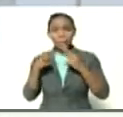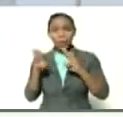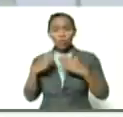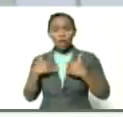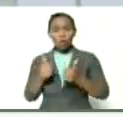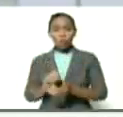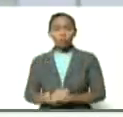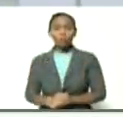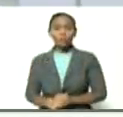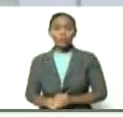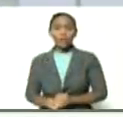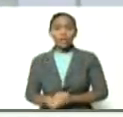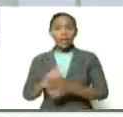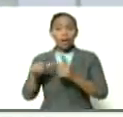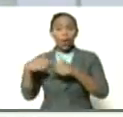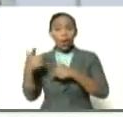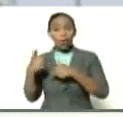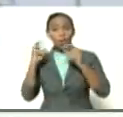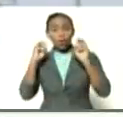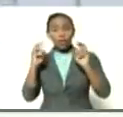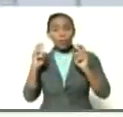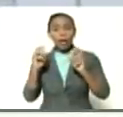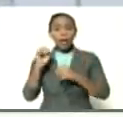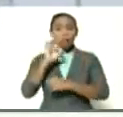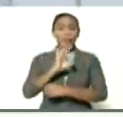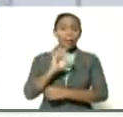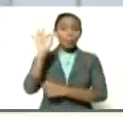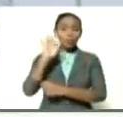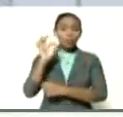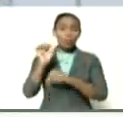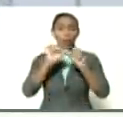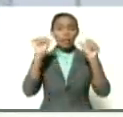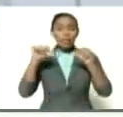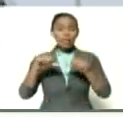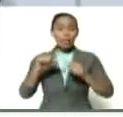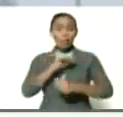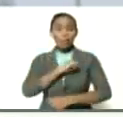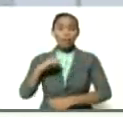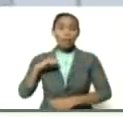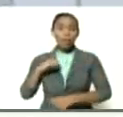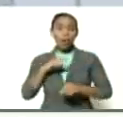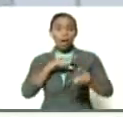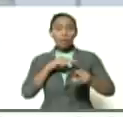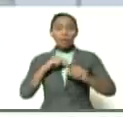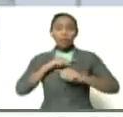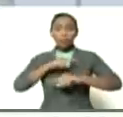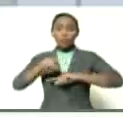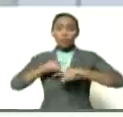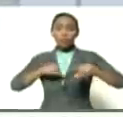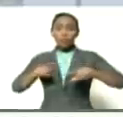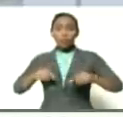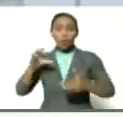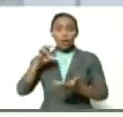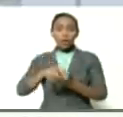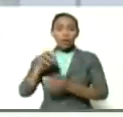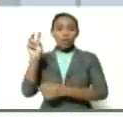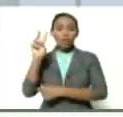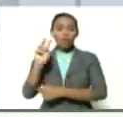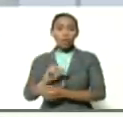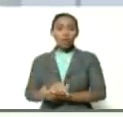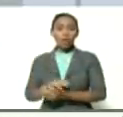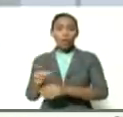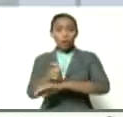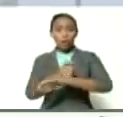salud, y el restante, el 3%, es atendido por el sistema privado, en coordinación con el Estado venezolano, con